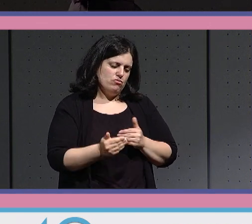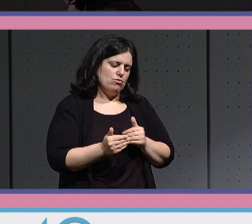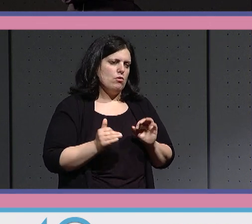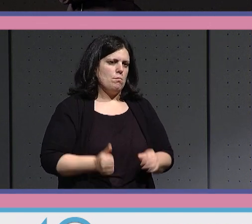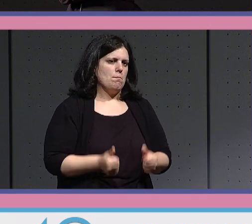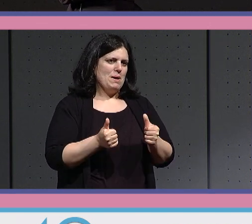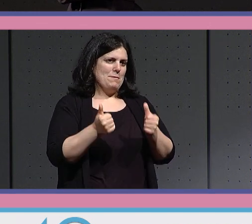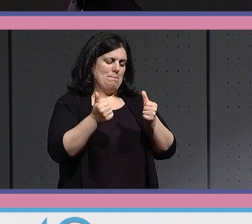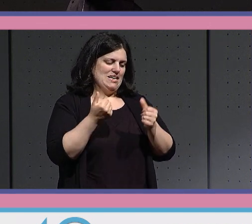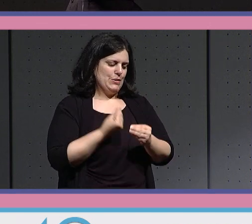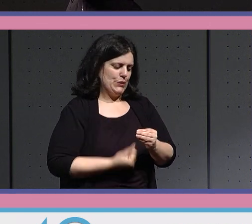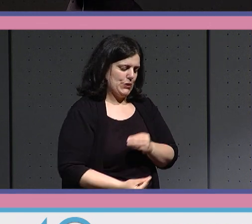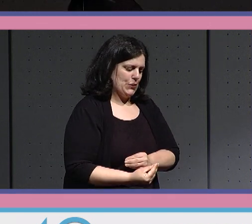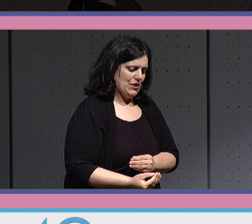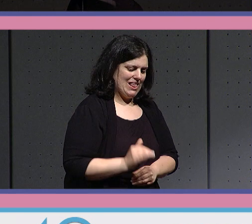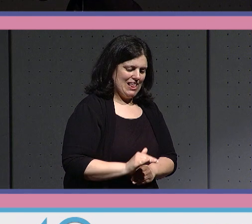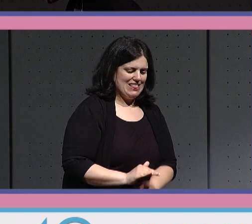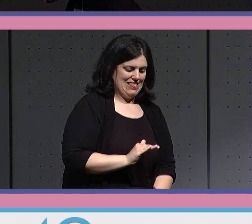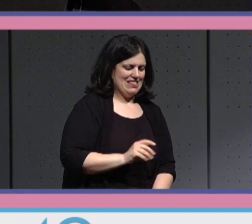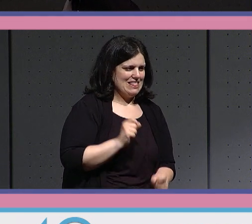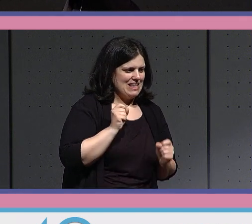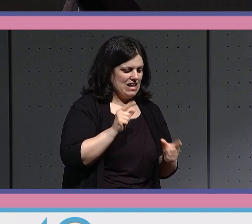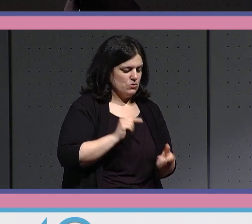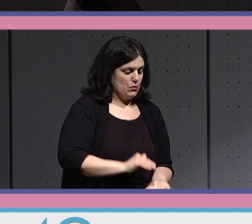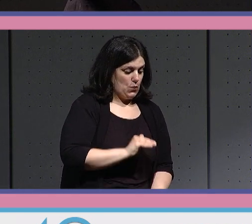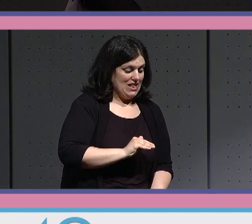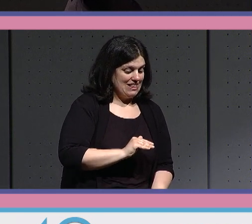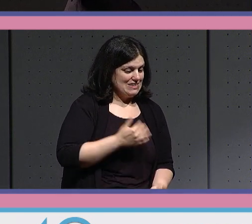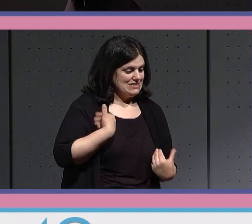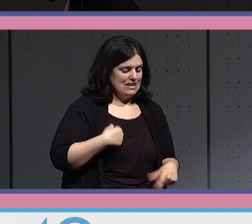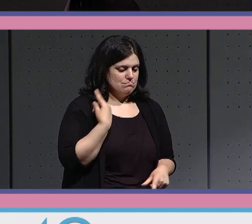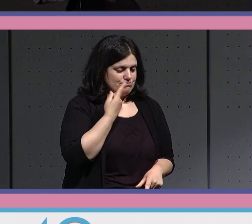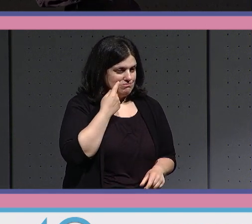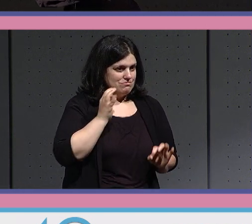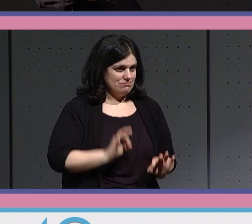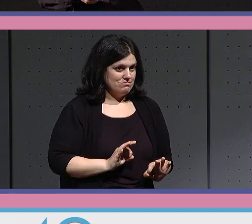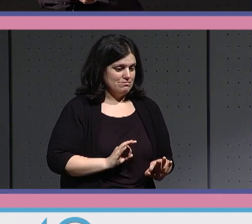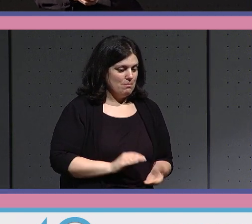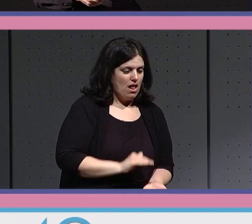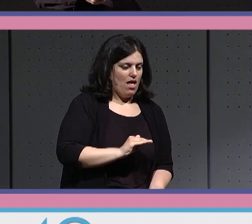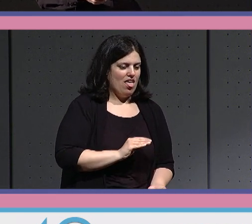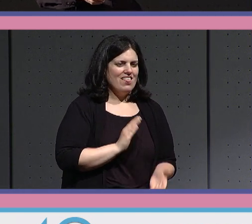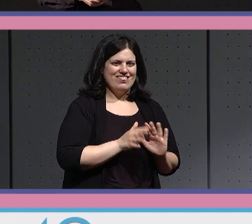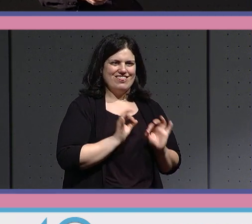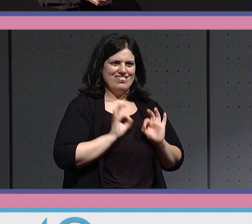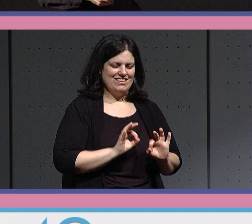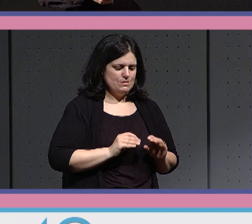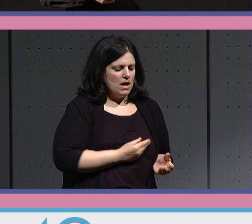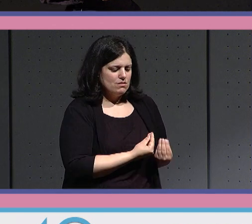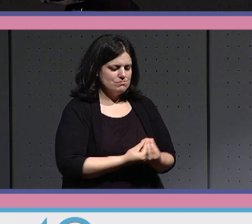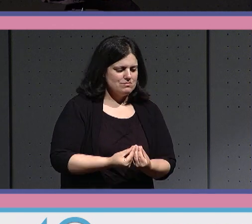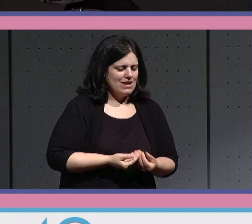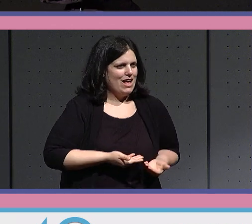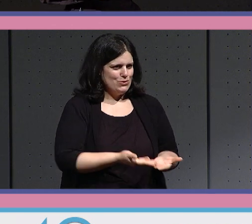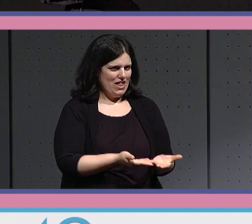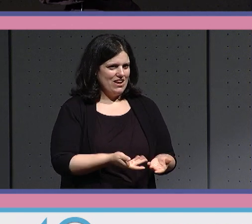desde el principio de su vida o desde que podamos, desde que haga falta, pero lo antes posible, para tener más tiempo de acompañar y de ayudar.